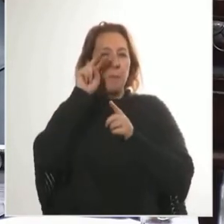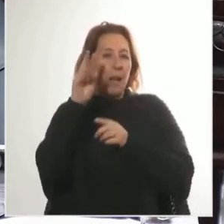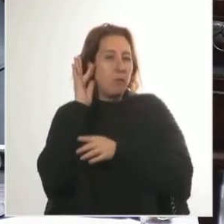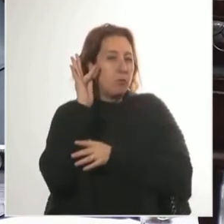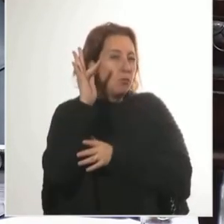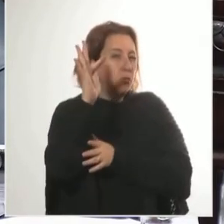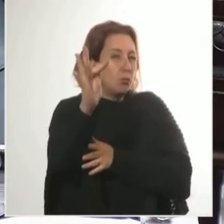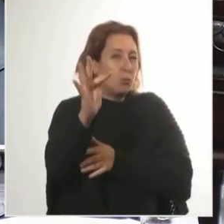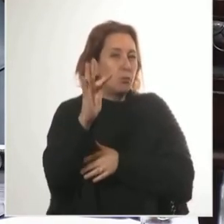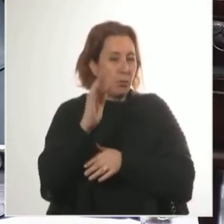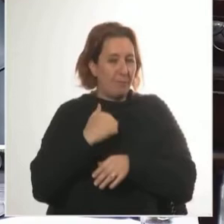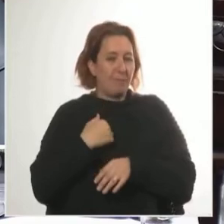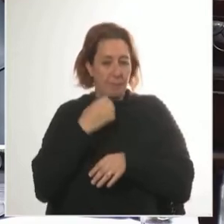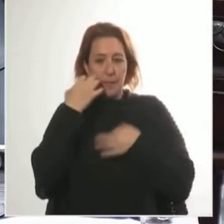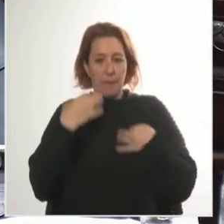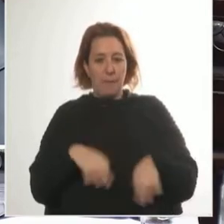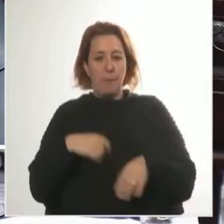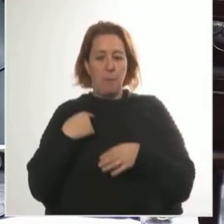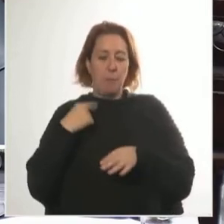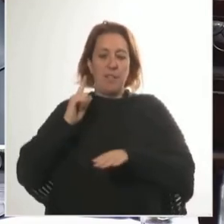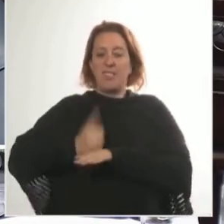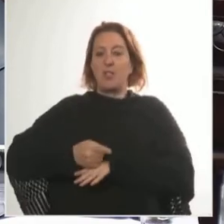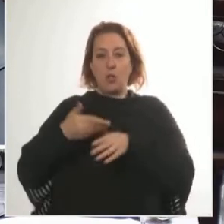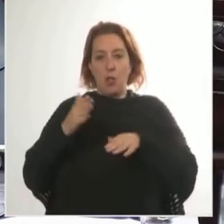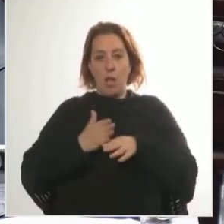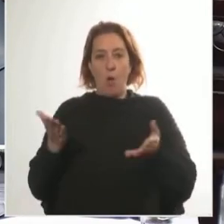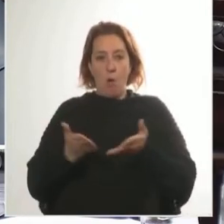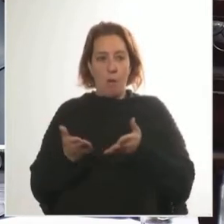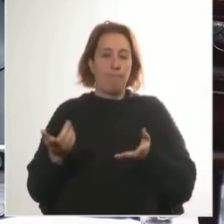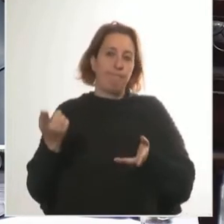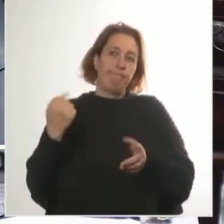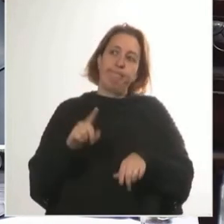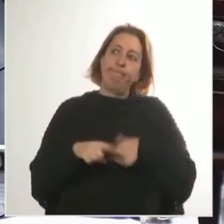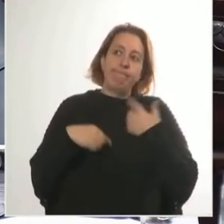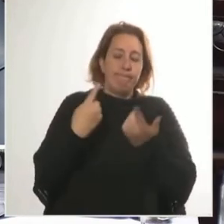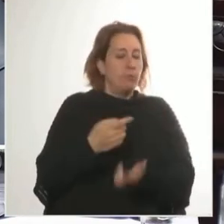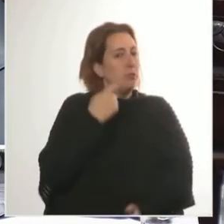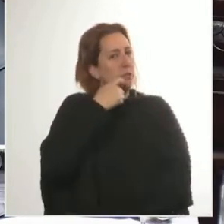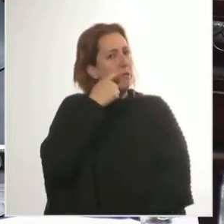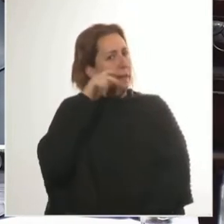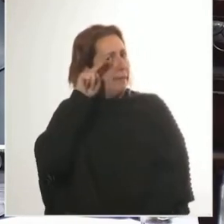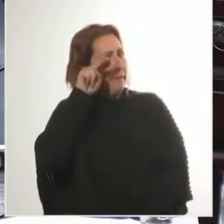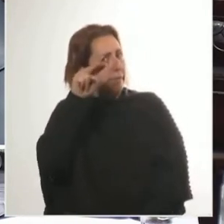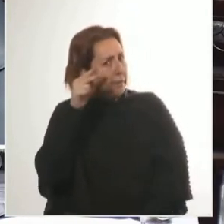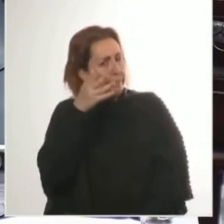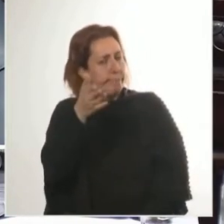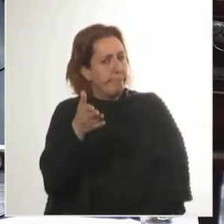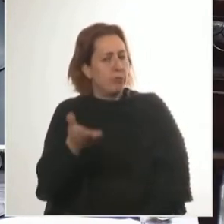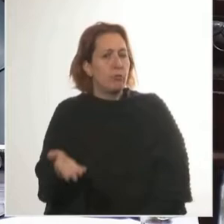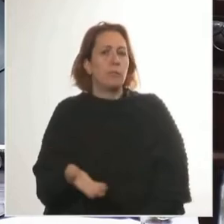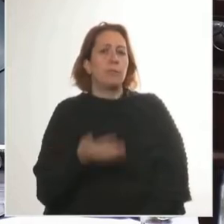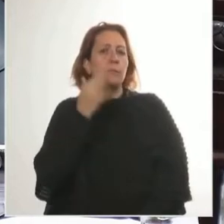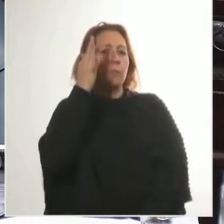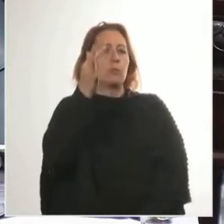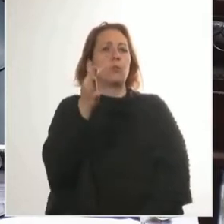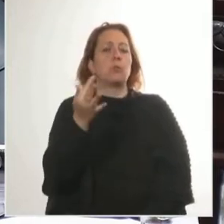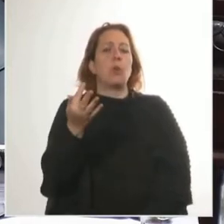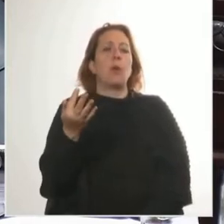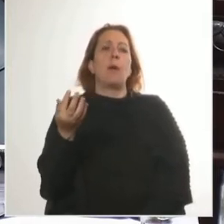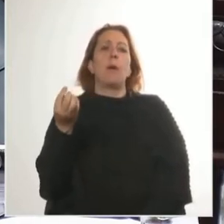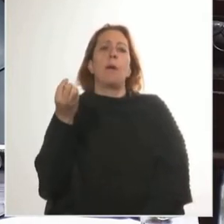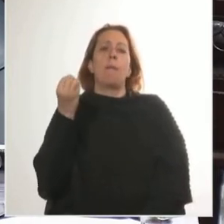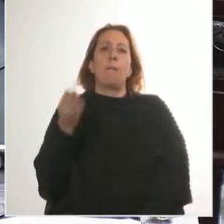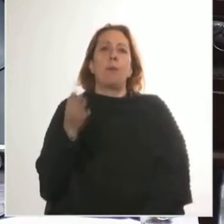decisiones. A nosotros nos faltan ver cosas con las luces largas en cuanto a las formulaciones de gobierno.